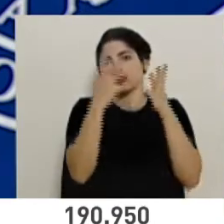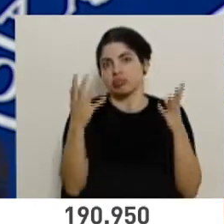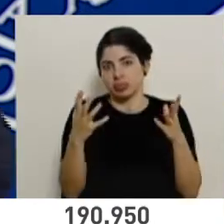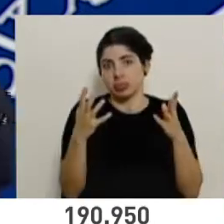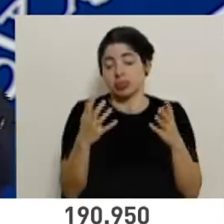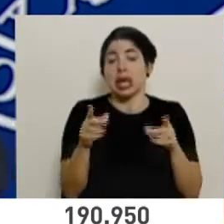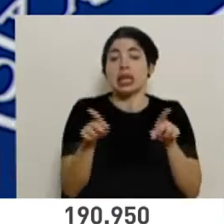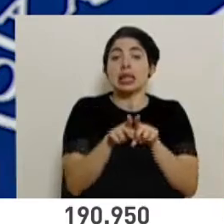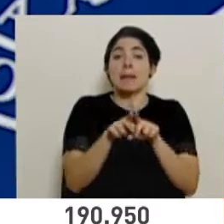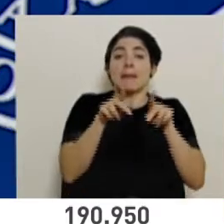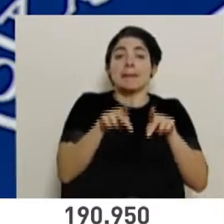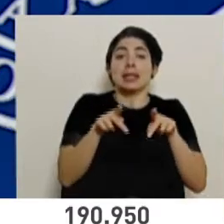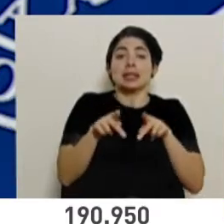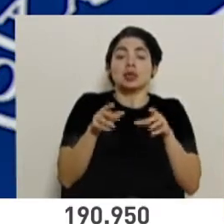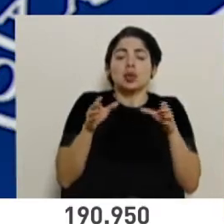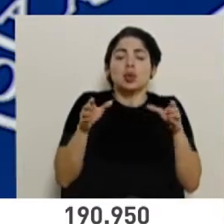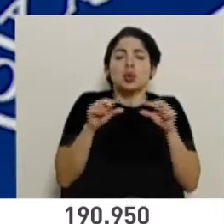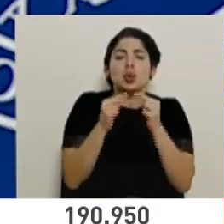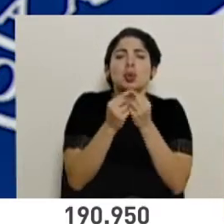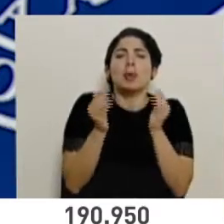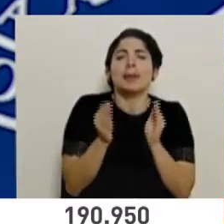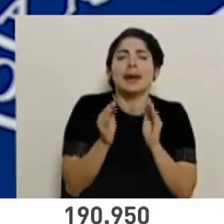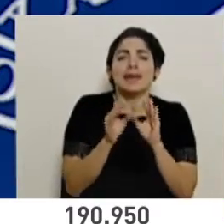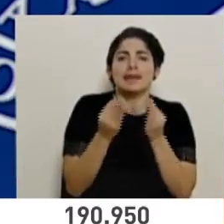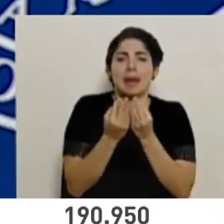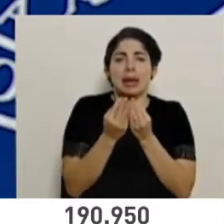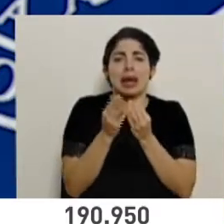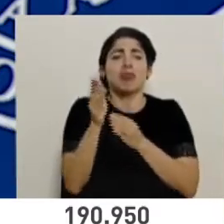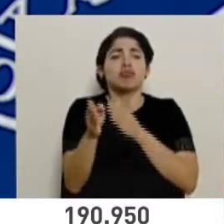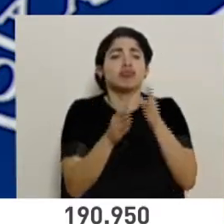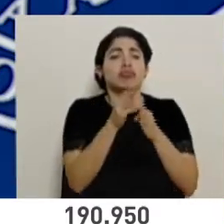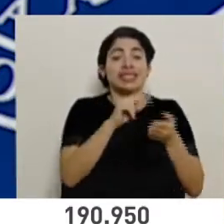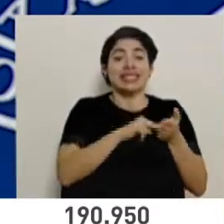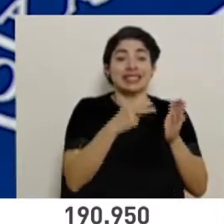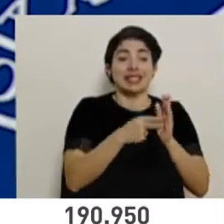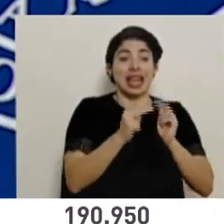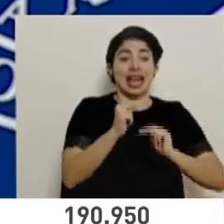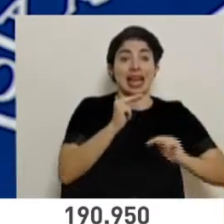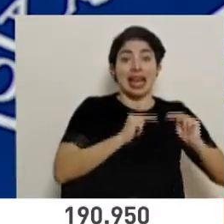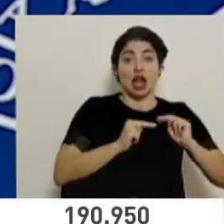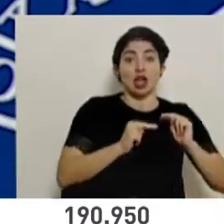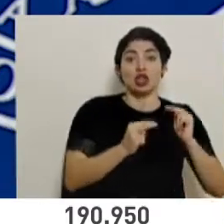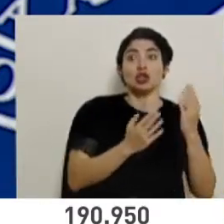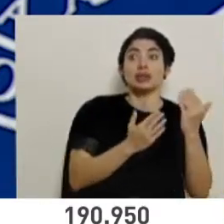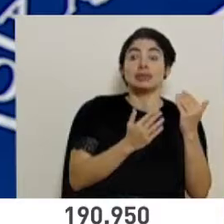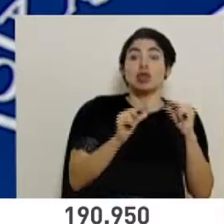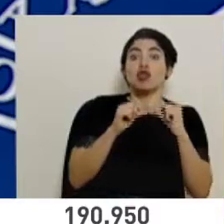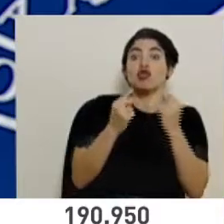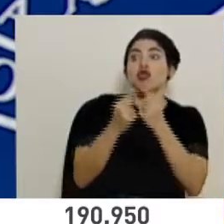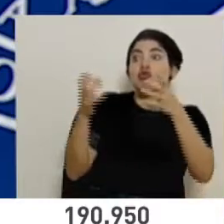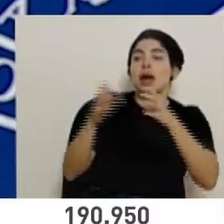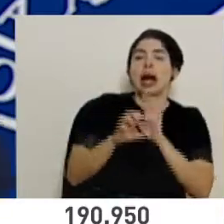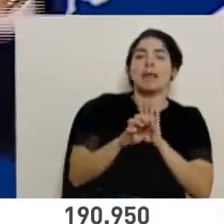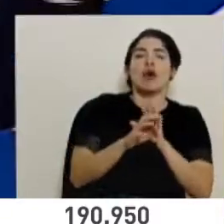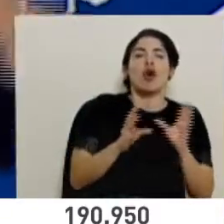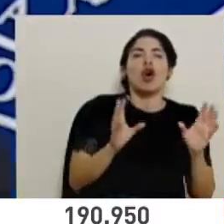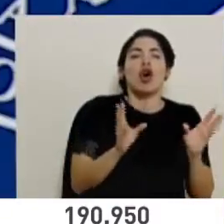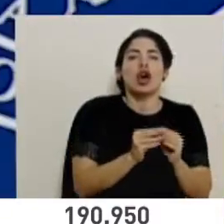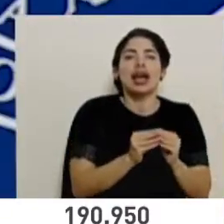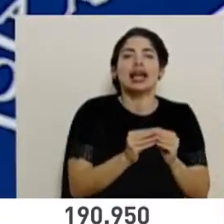Está viajando mucho la gente en grupos pequeños o en familias, con lo cual los negocios orientados a grupos como congresos,